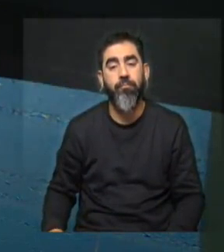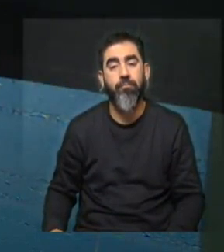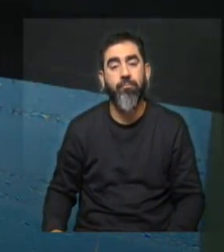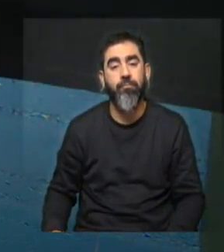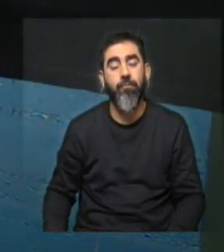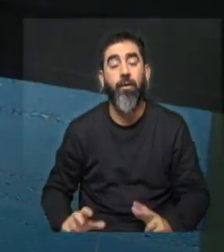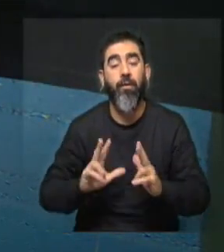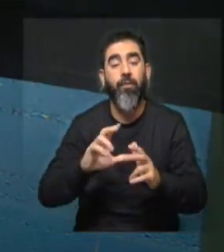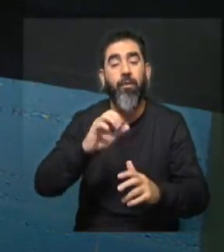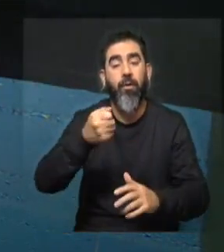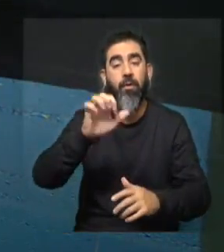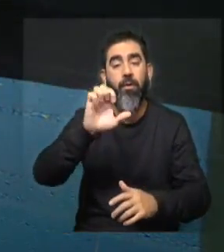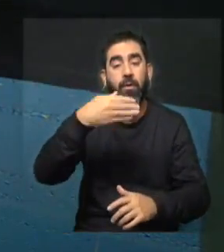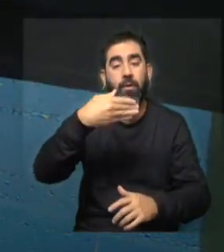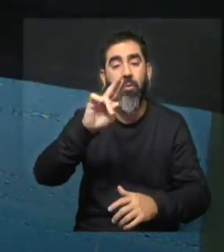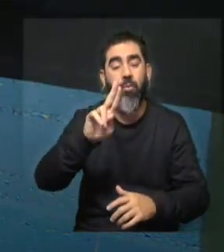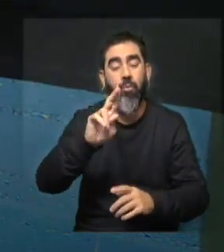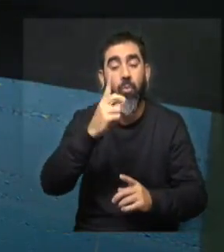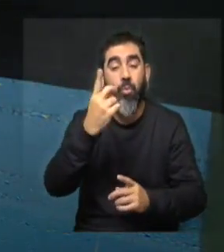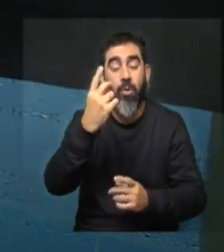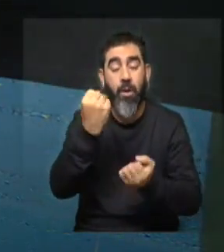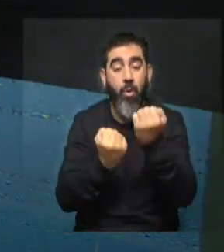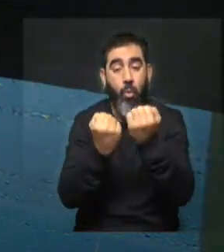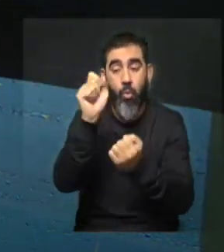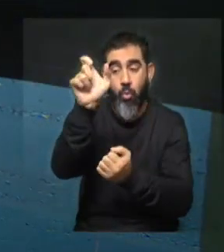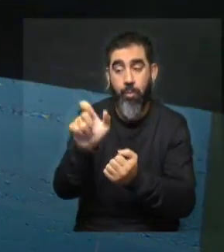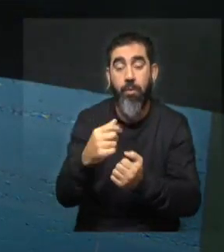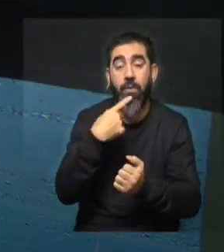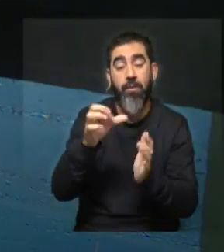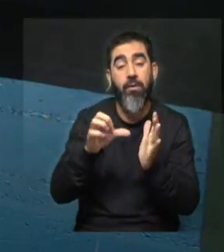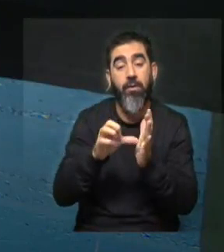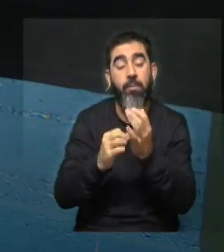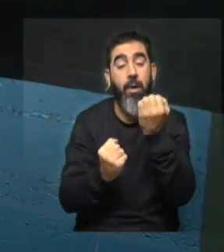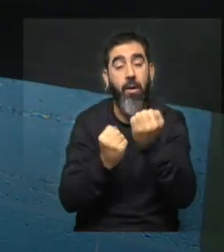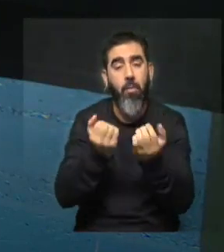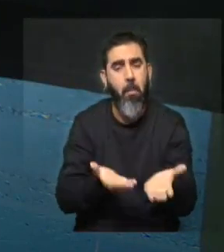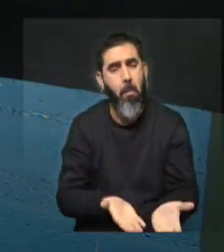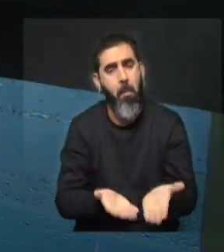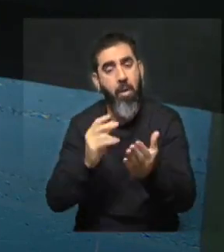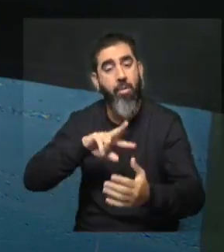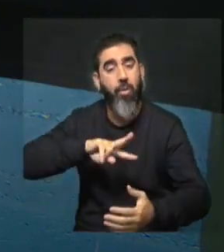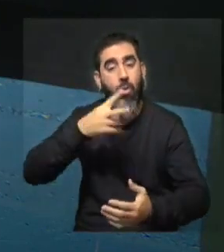aeu sí Según la el economista Aníbal pelufo el sistema financiero ha crecido más del doble que la economía del